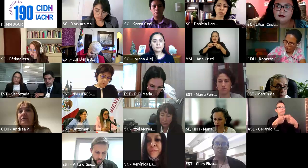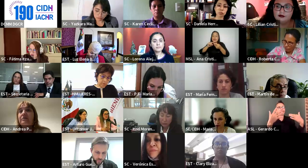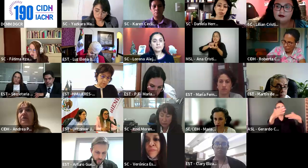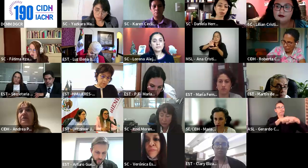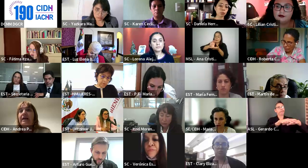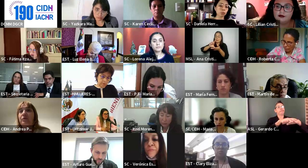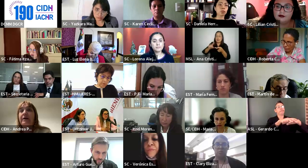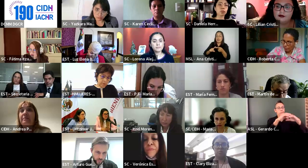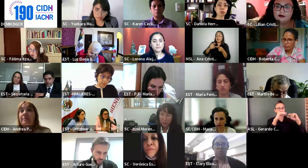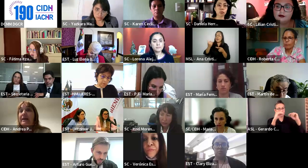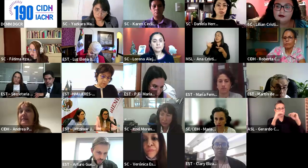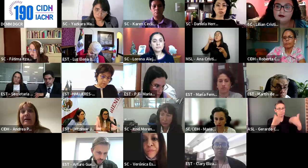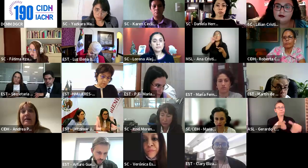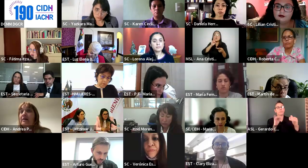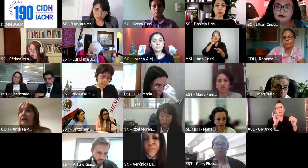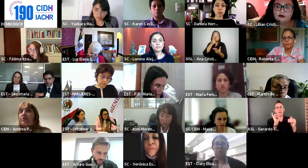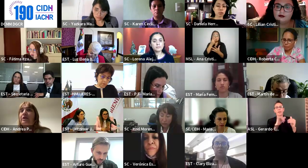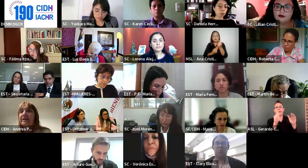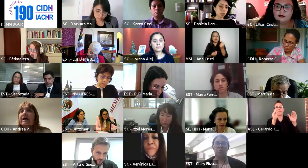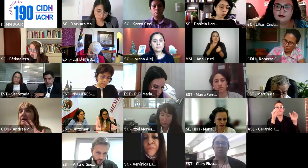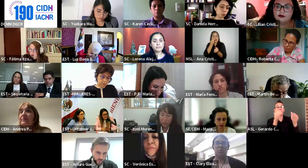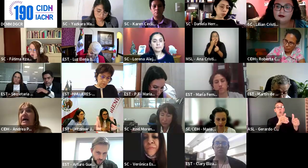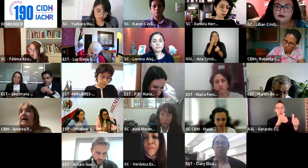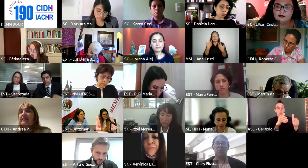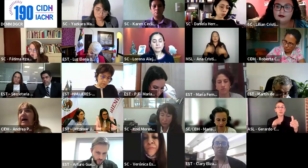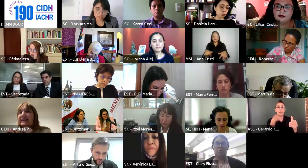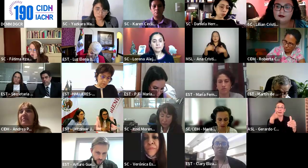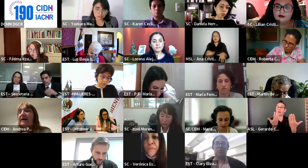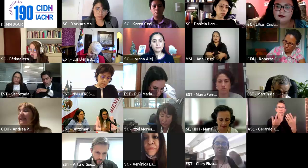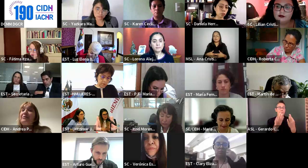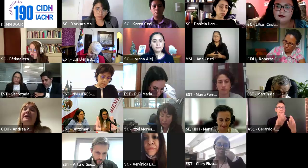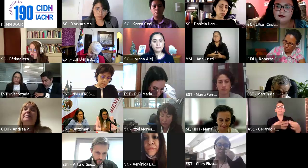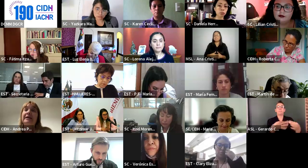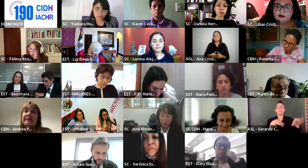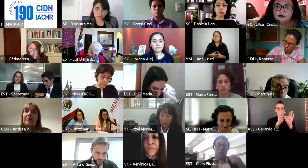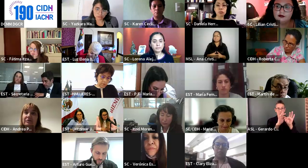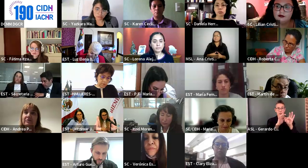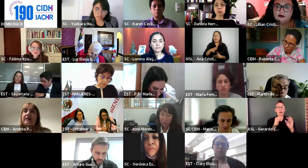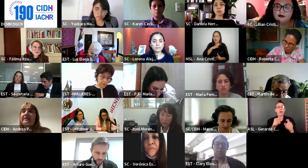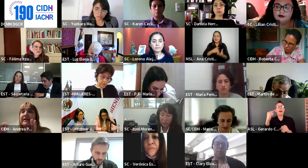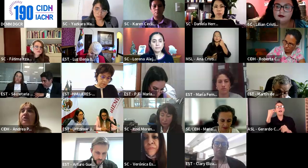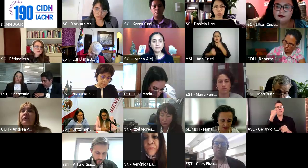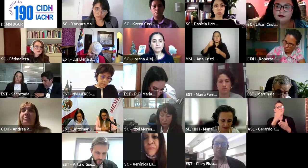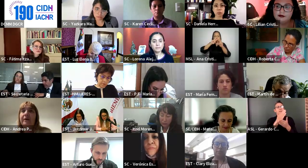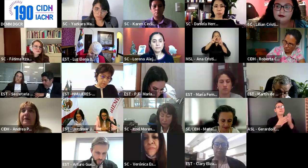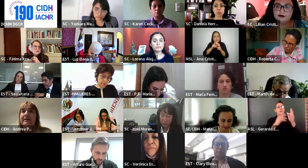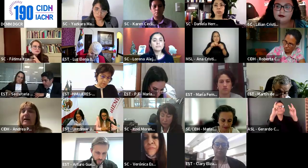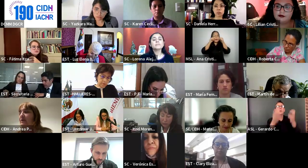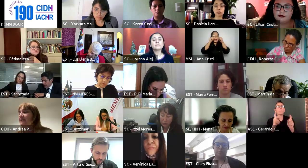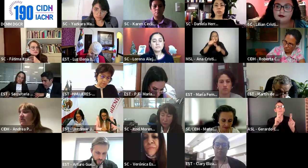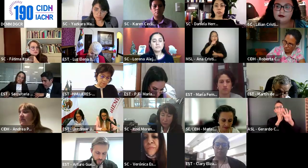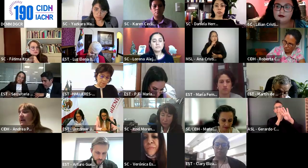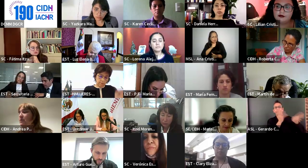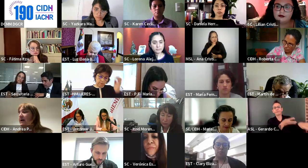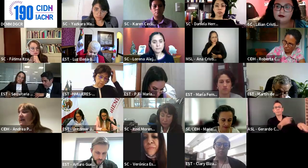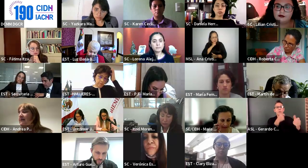violencia contra la mujer me parece fundamental. Hay temas que están invisibilizados dentro de la problemática de